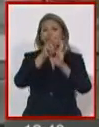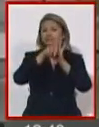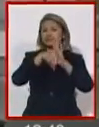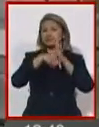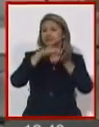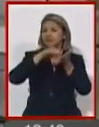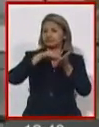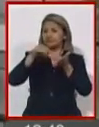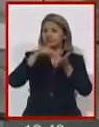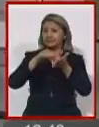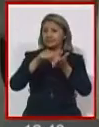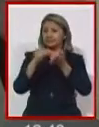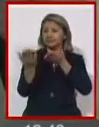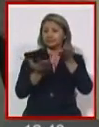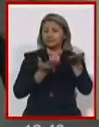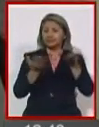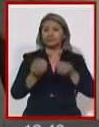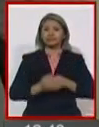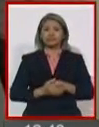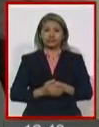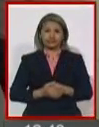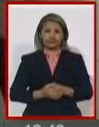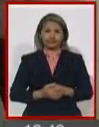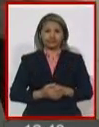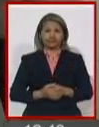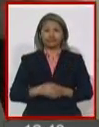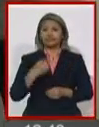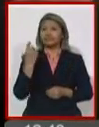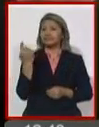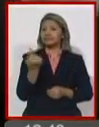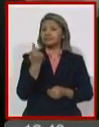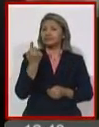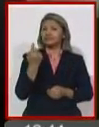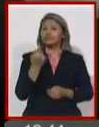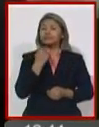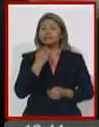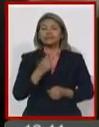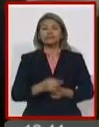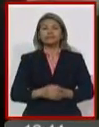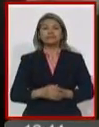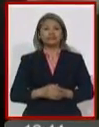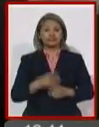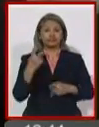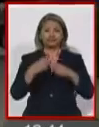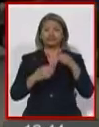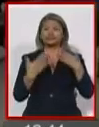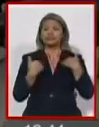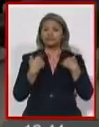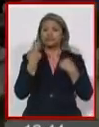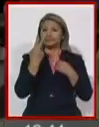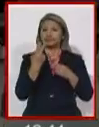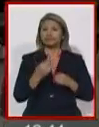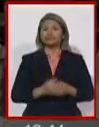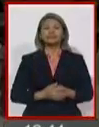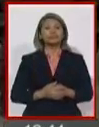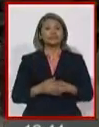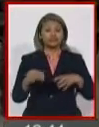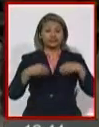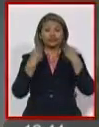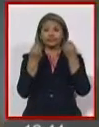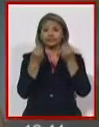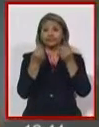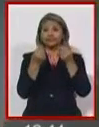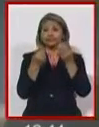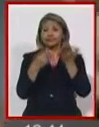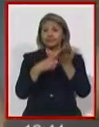para pagar un servicio. Ese es el único detalle que yo podría observar, ¿no? ¿Le han dado ficha,